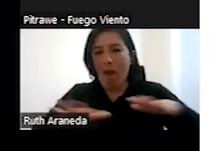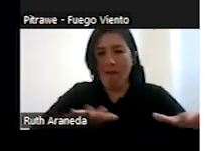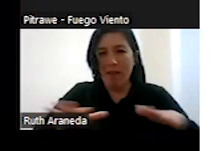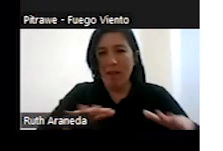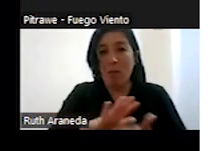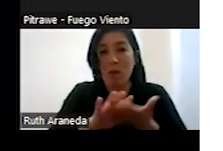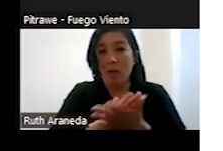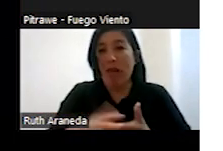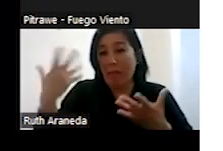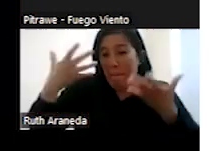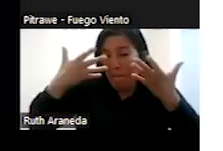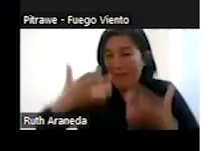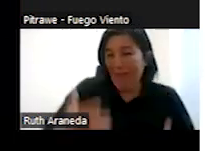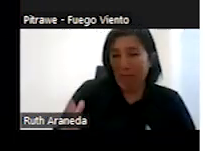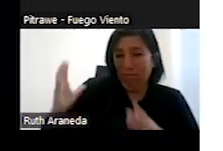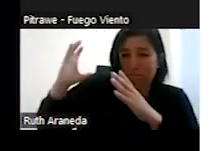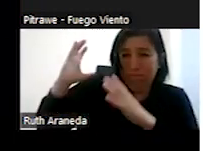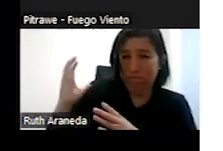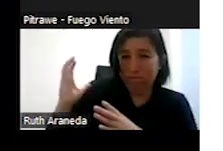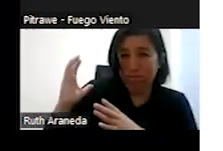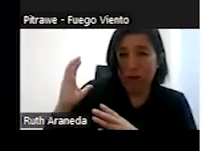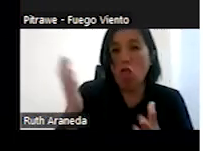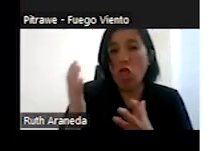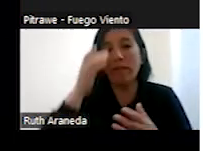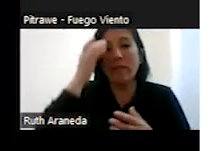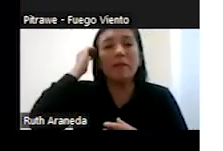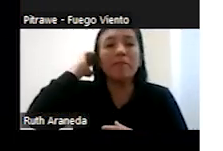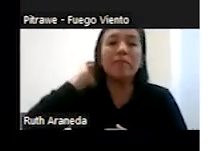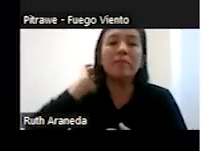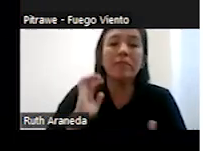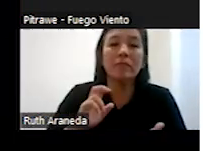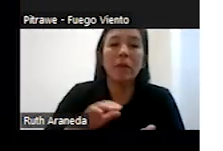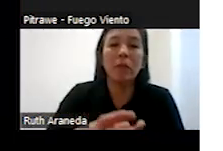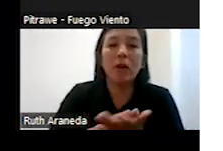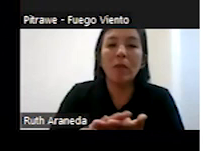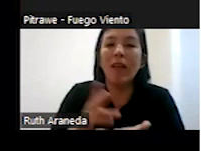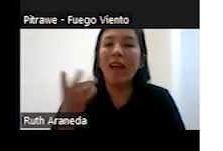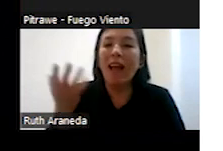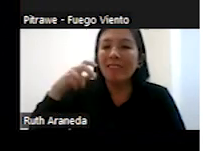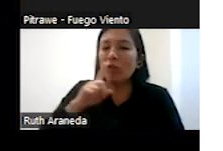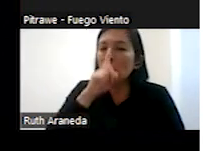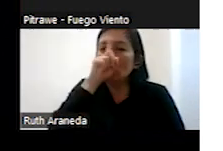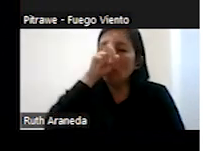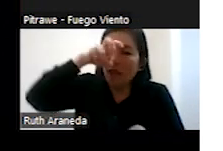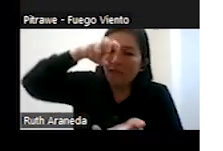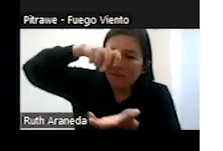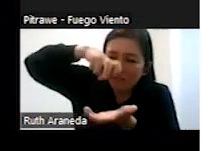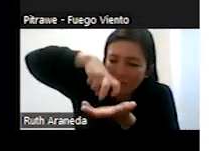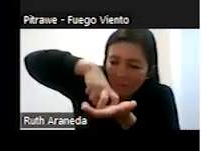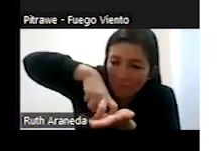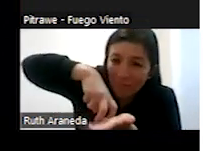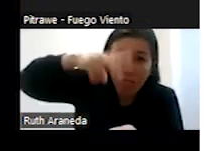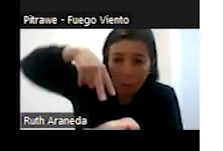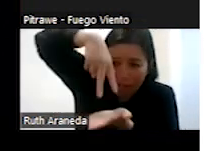de peso, el acuclillamiento, por ejemplo, es esta forma de hincarse para realizar ciertas actividades que